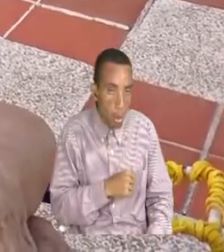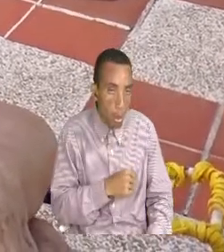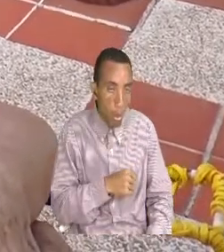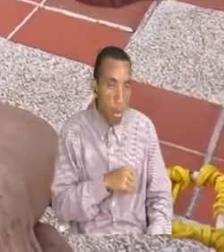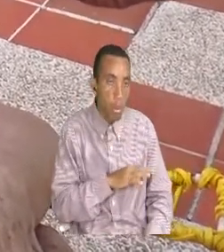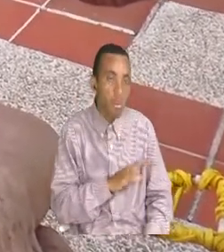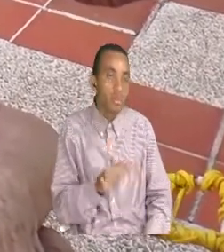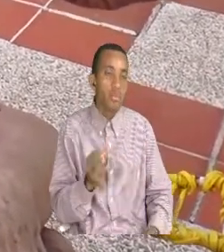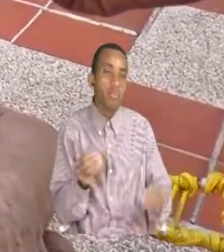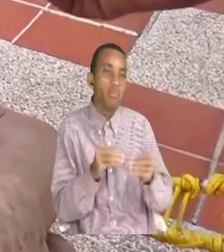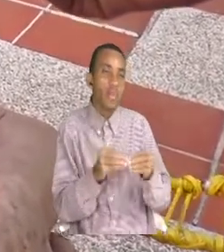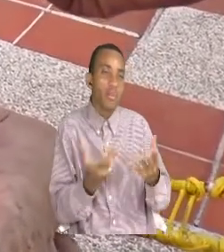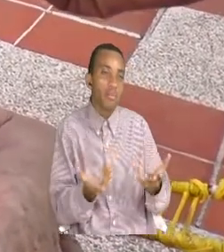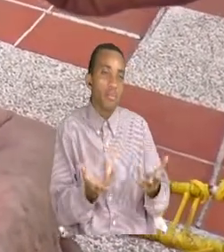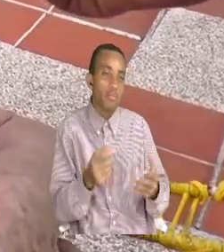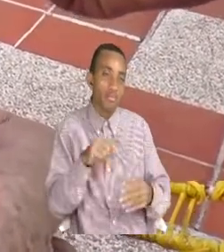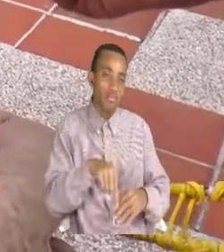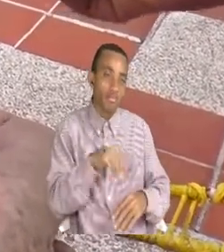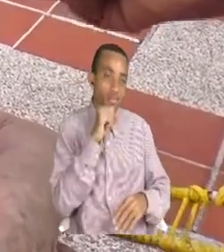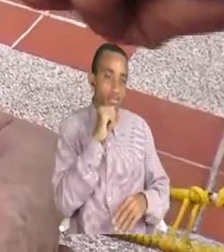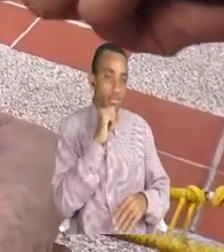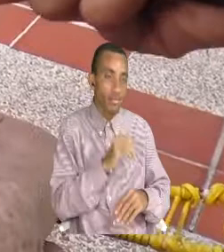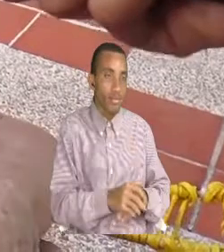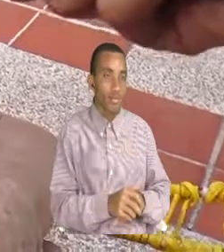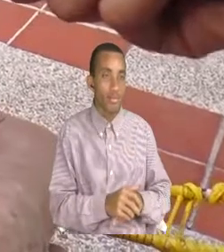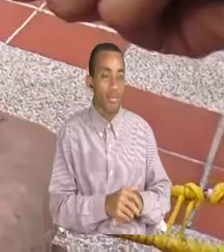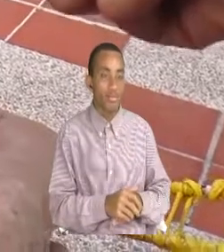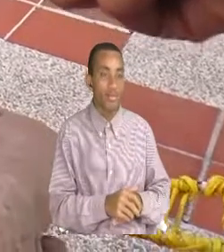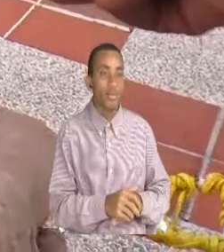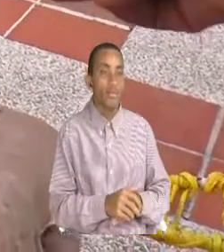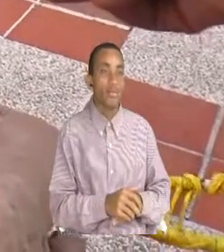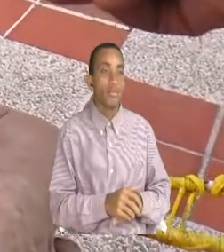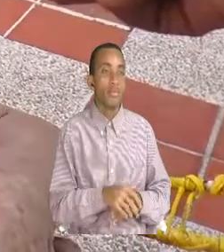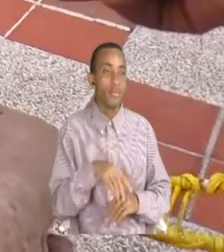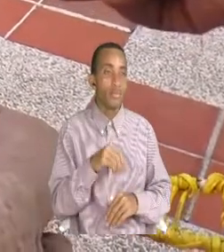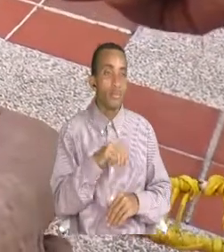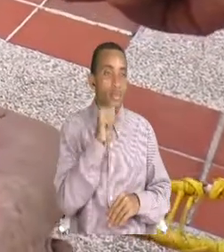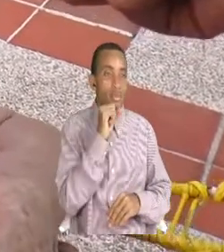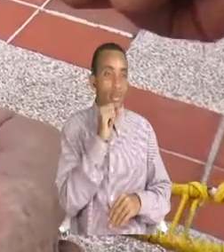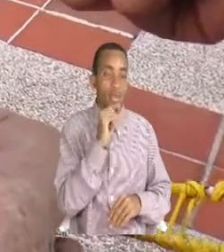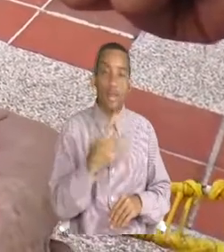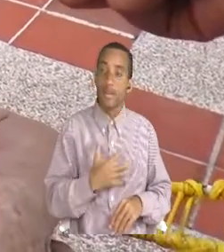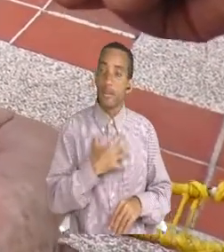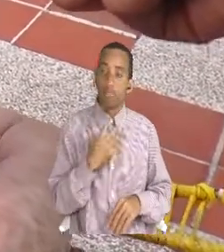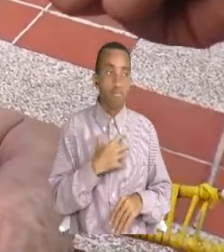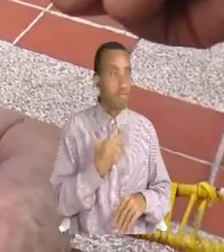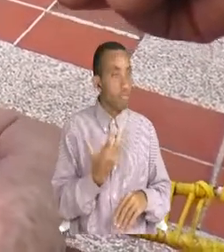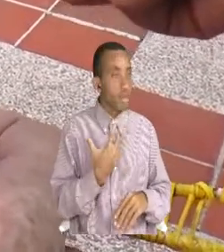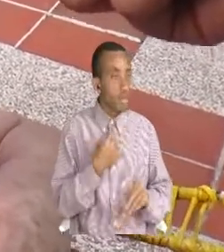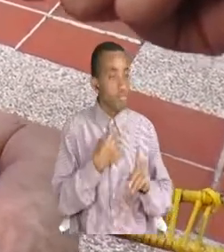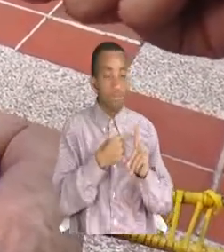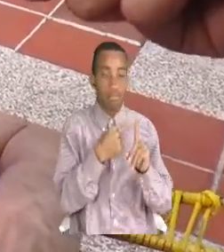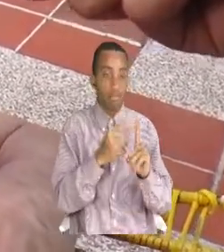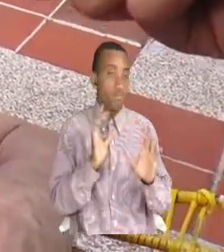¿Qué más ha logrado acá en Barranca Bermeja? Pues yo de Barranca no tengo quejas de ninguna clase.